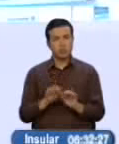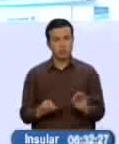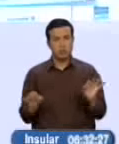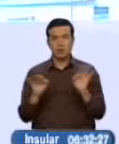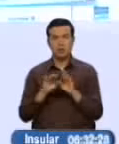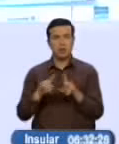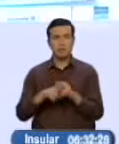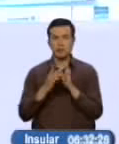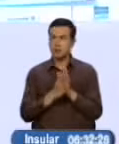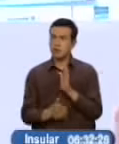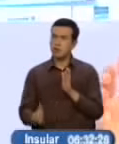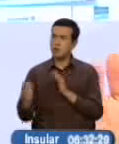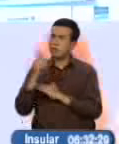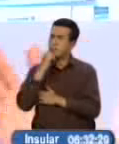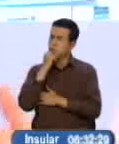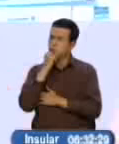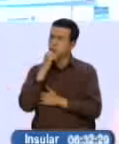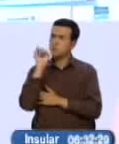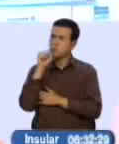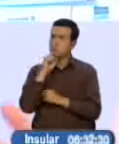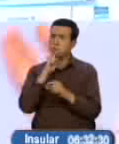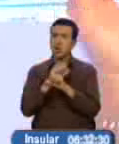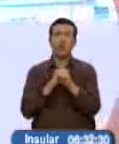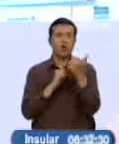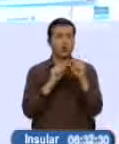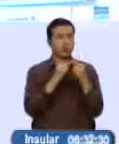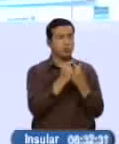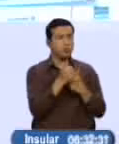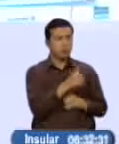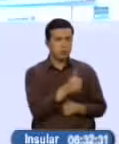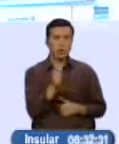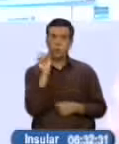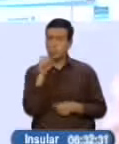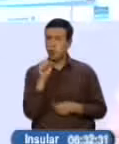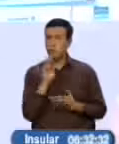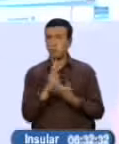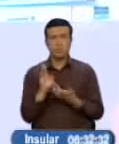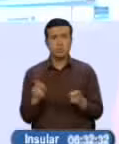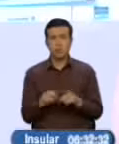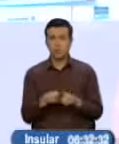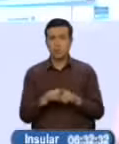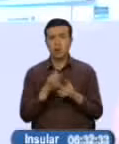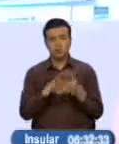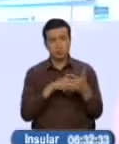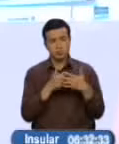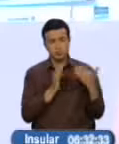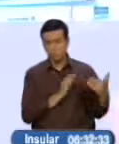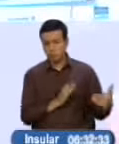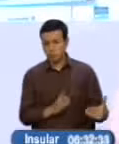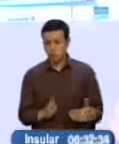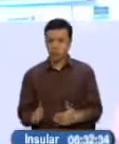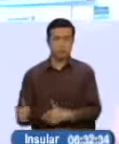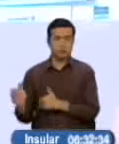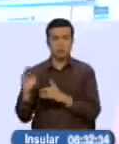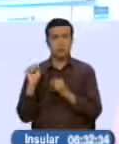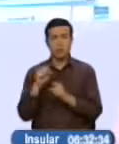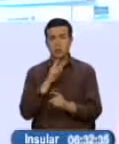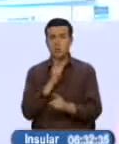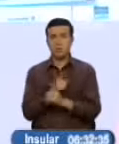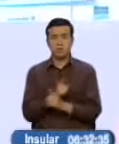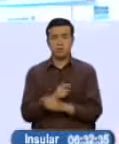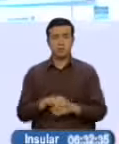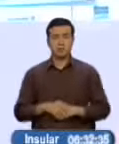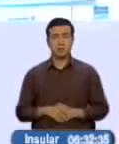ya nos daba la posibilidad para saber que los otros sectores es posible hacerlo de manera programada, de manera organizada,